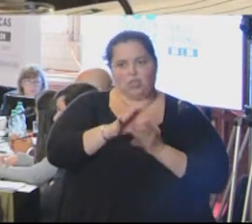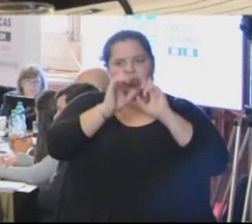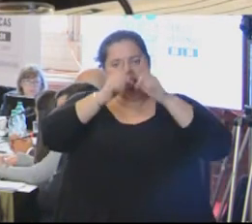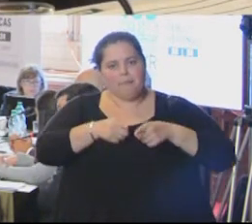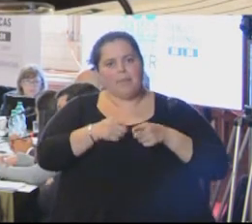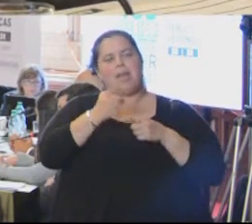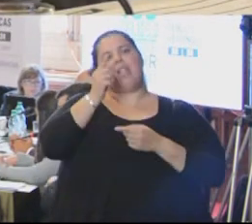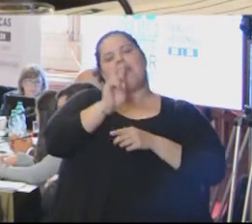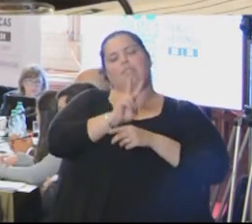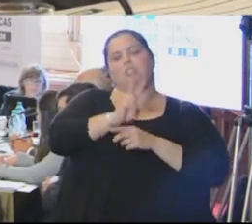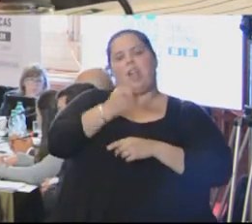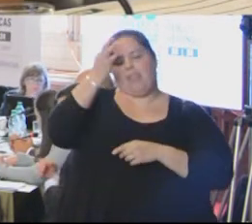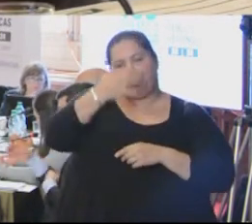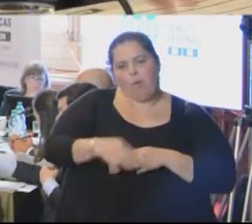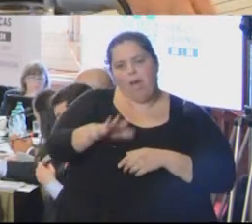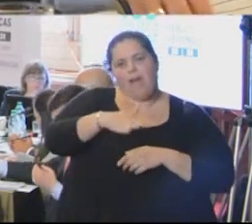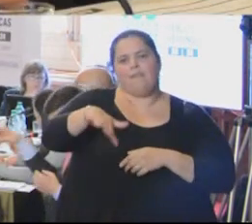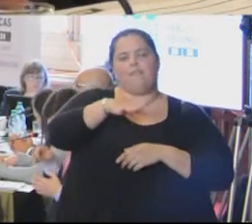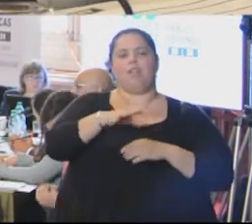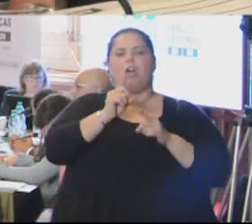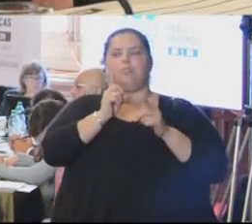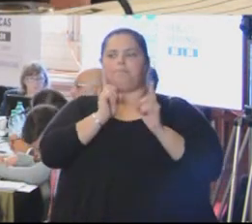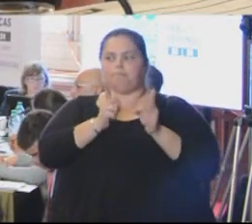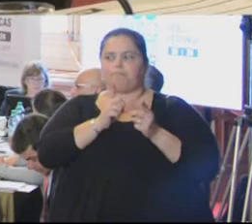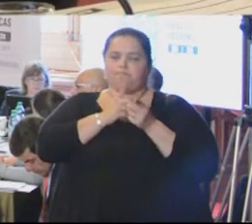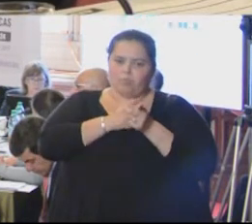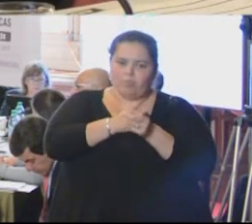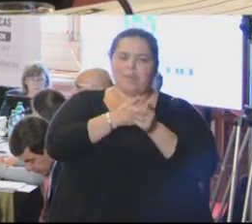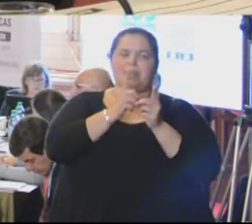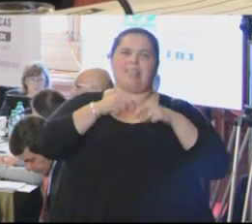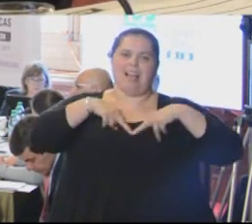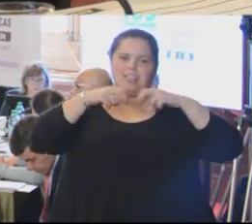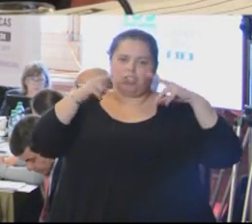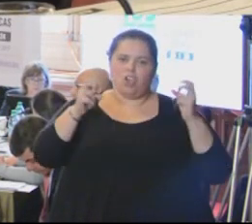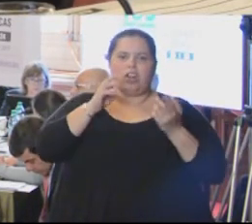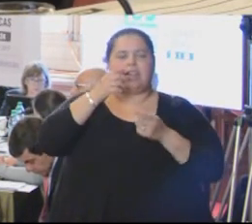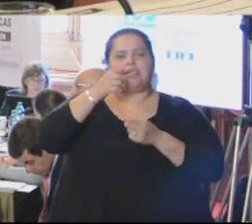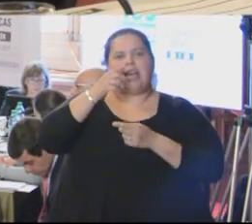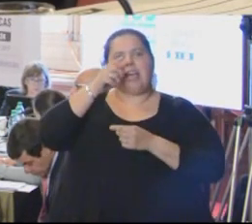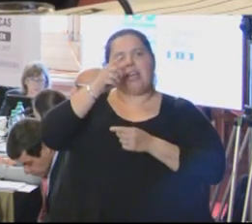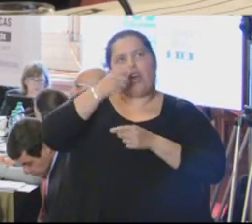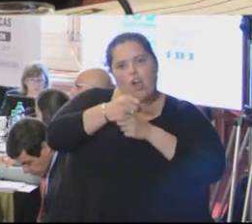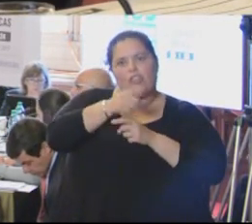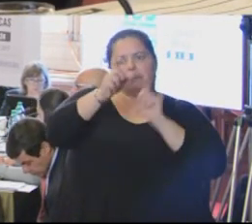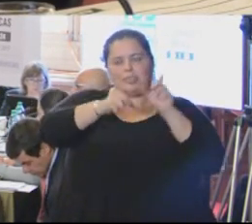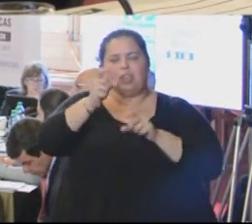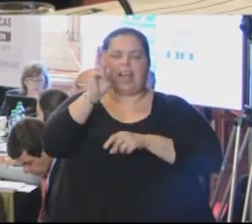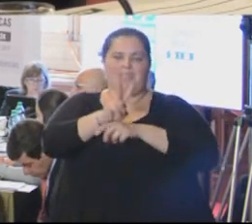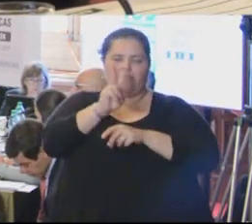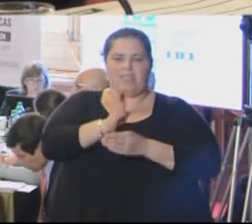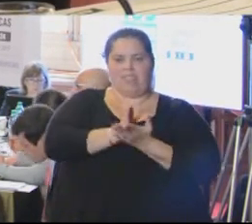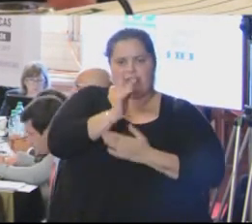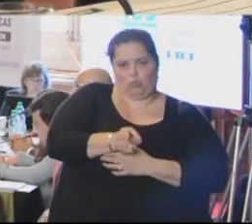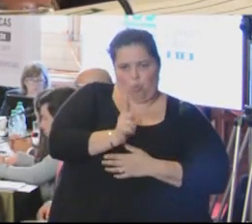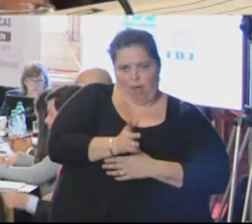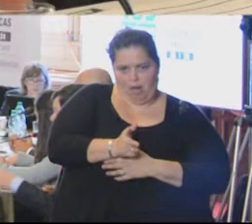que acompañan también las investigaciones de los casos contra defensores de derechos humanos. Estamos haciendo análisis